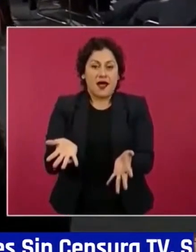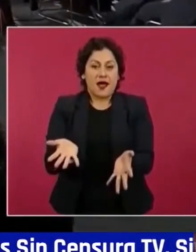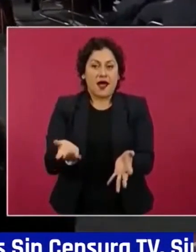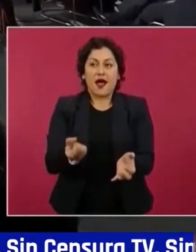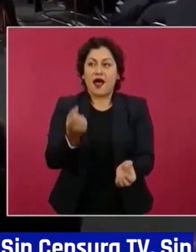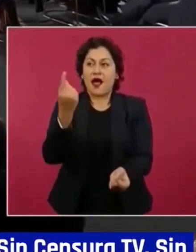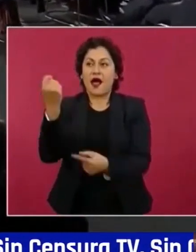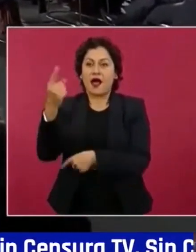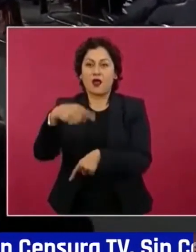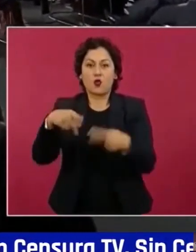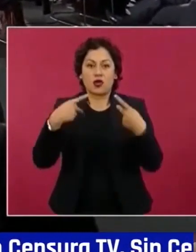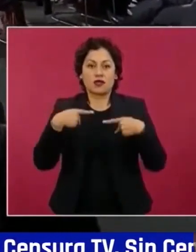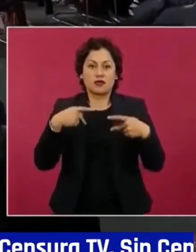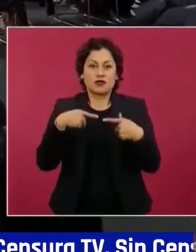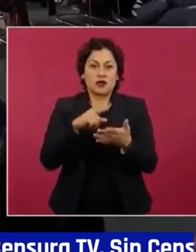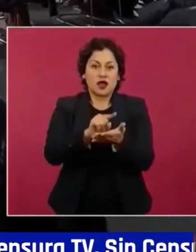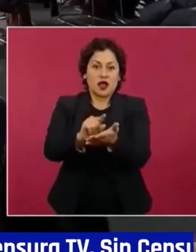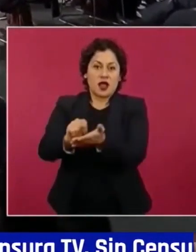pero del mismo corte,